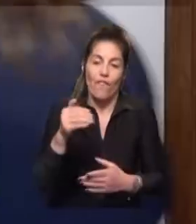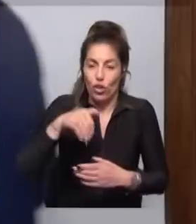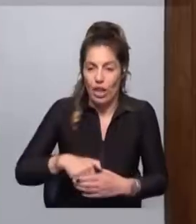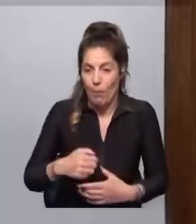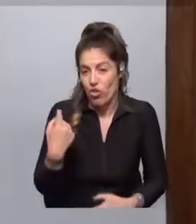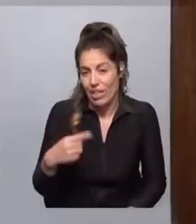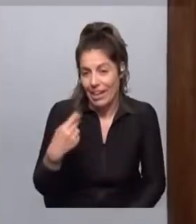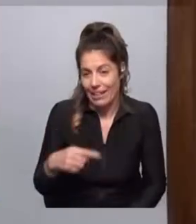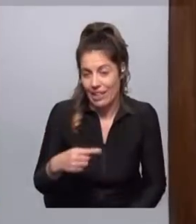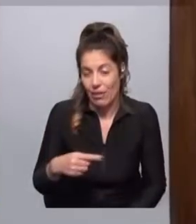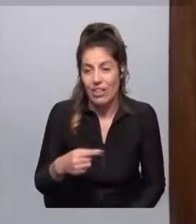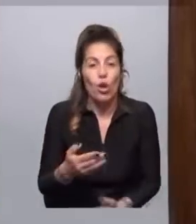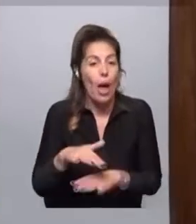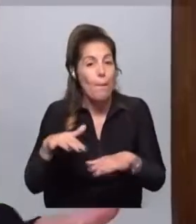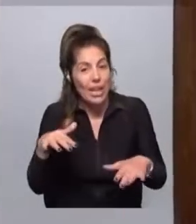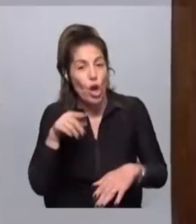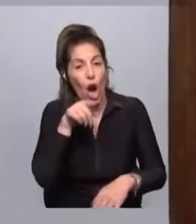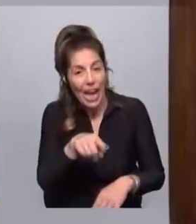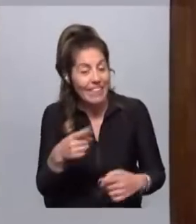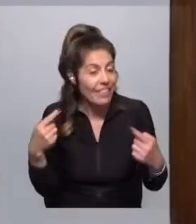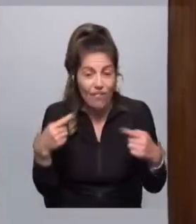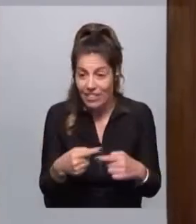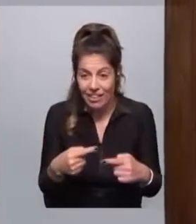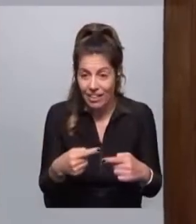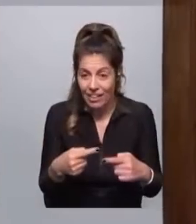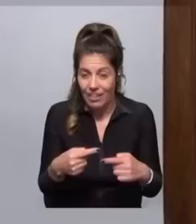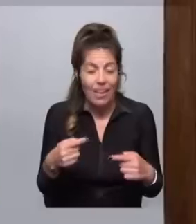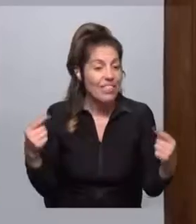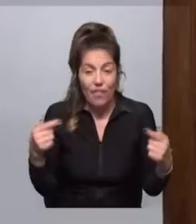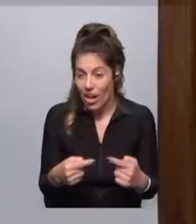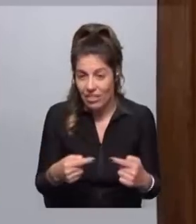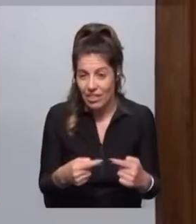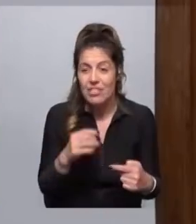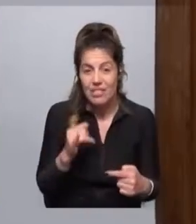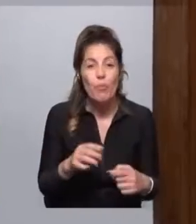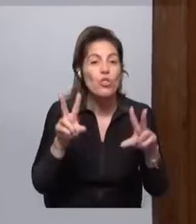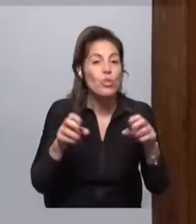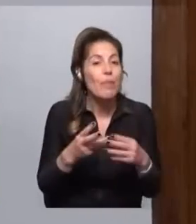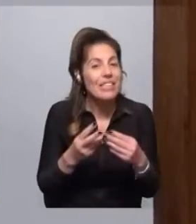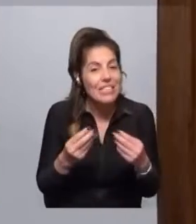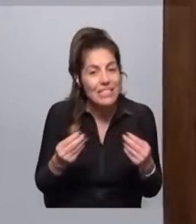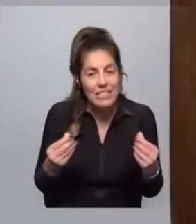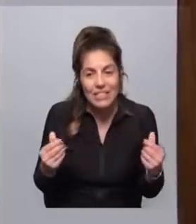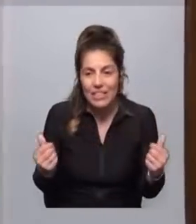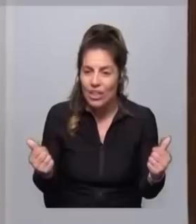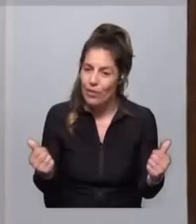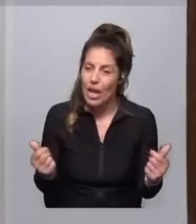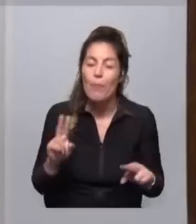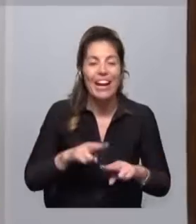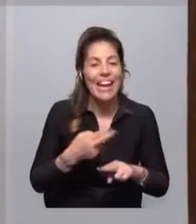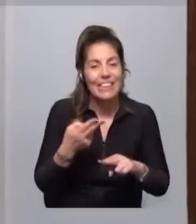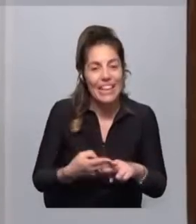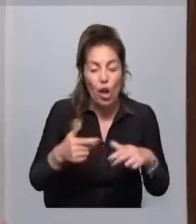negativamente esto pasa al pleno Allí va a haber debate va a haber debate porque es un tema sensible porque reitero